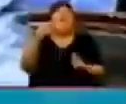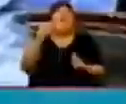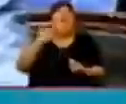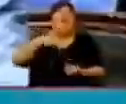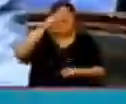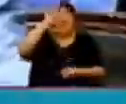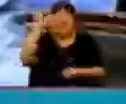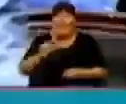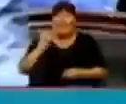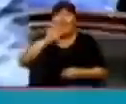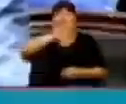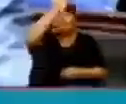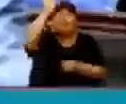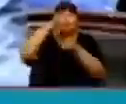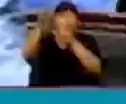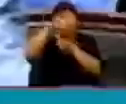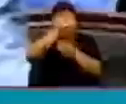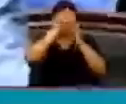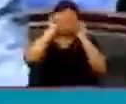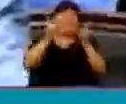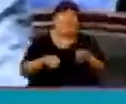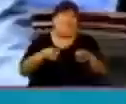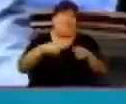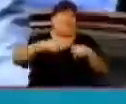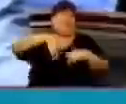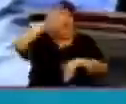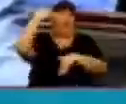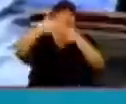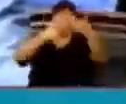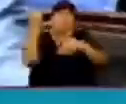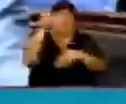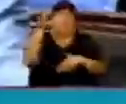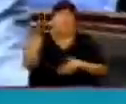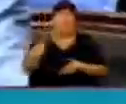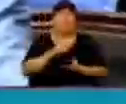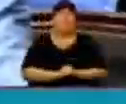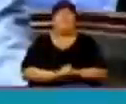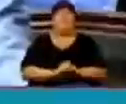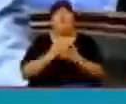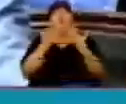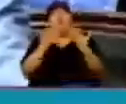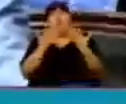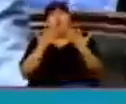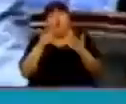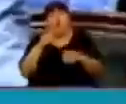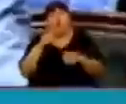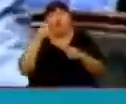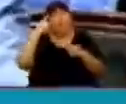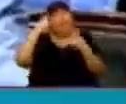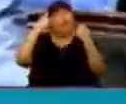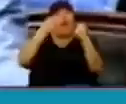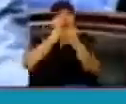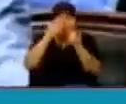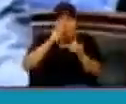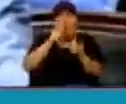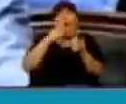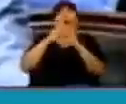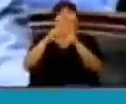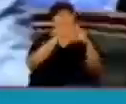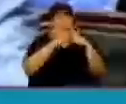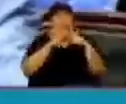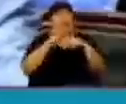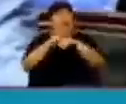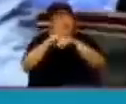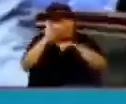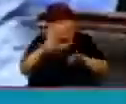Está frenada la importación. Entonces, que es complicado. Yo creo que hay que tener que ir a los sistemas más simples, más normales.